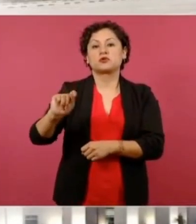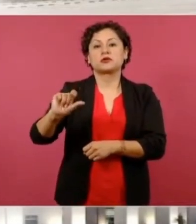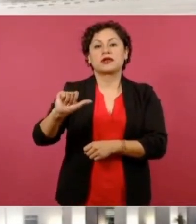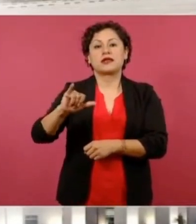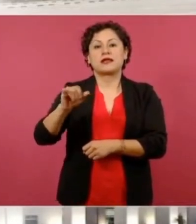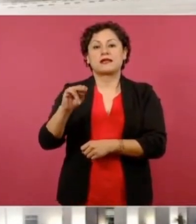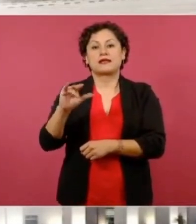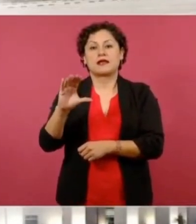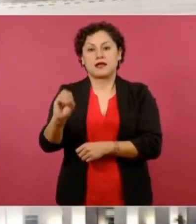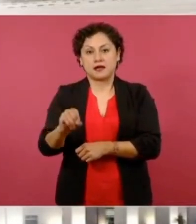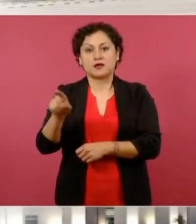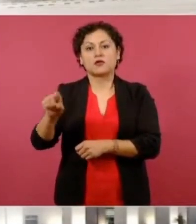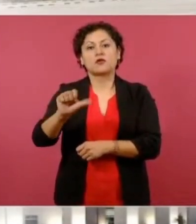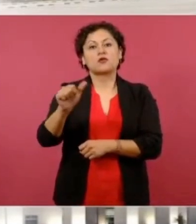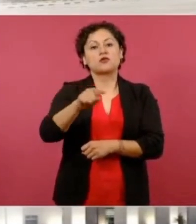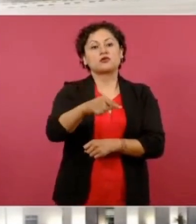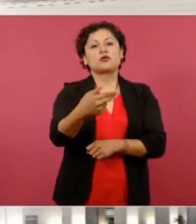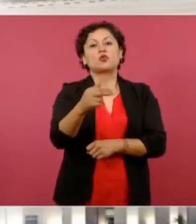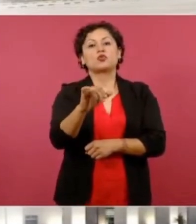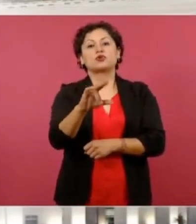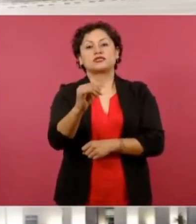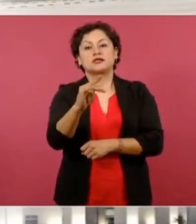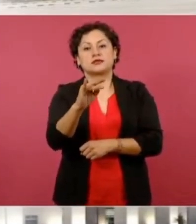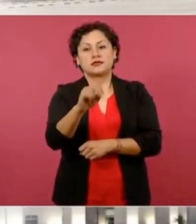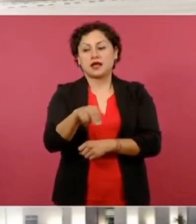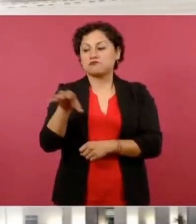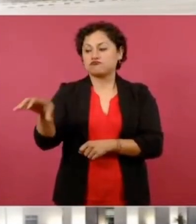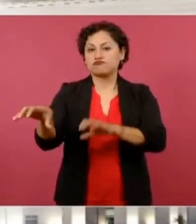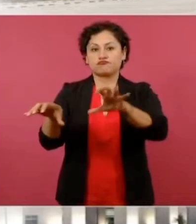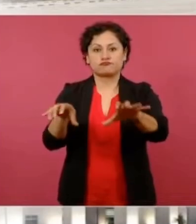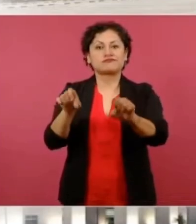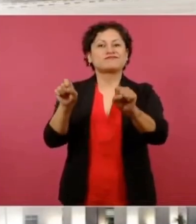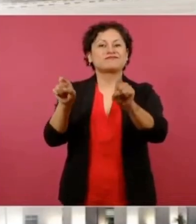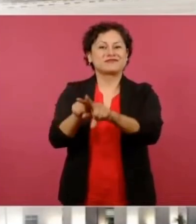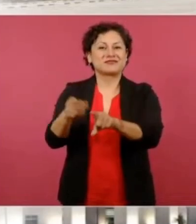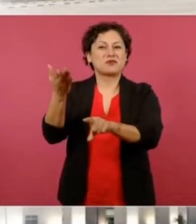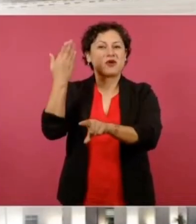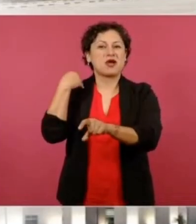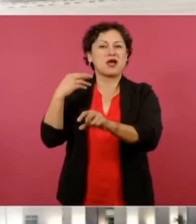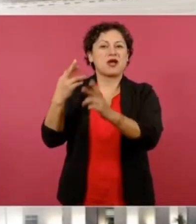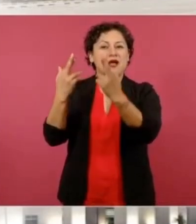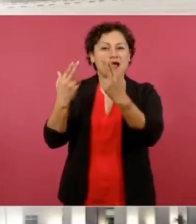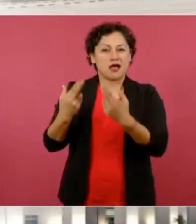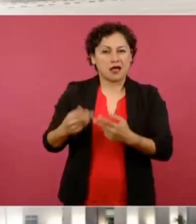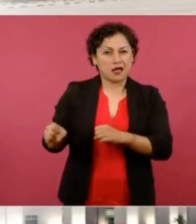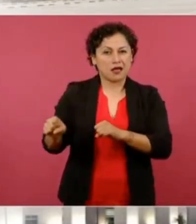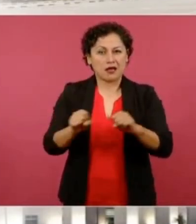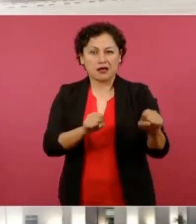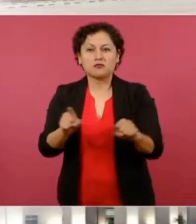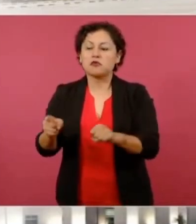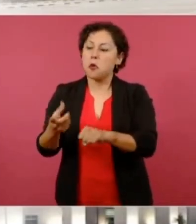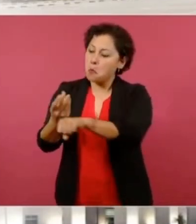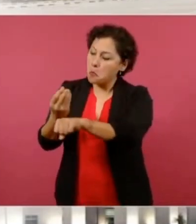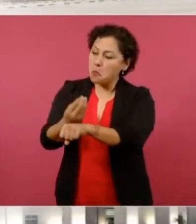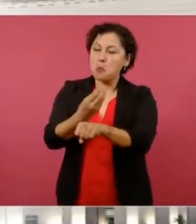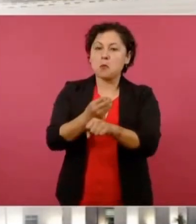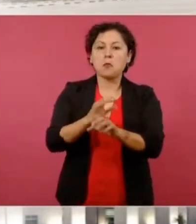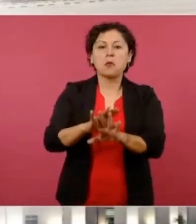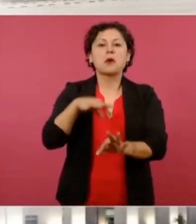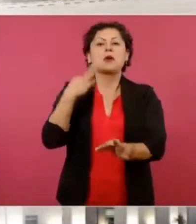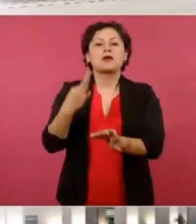Hospital Especializado de Juchitán, que también es producto del sismo, y se trabaja actualmente en los hospitales integrales de